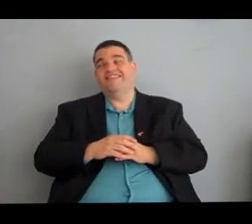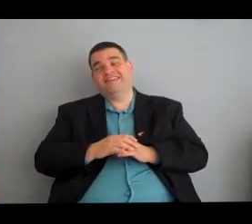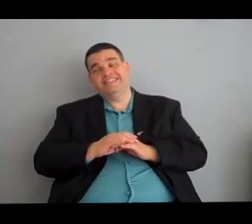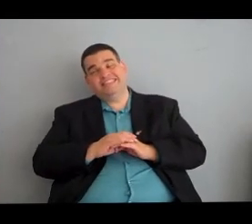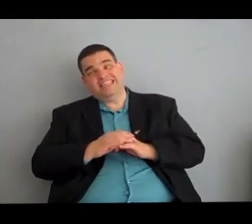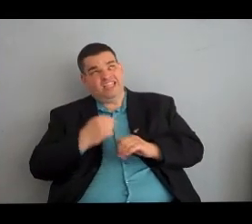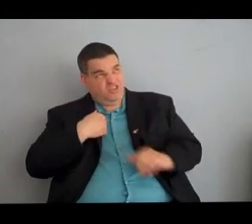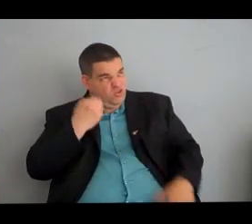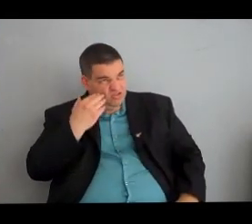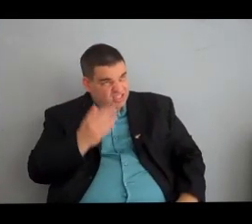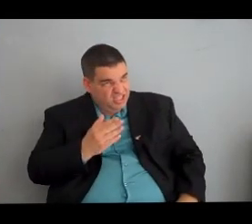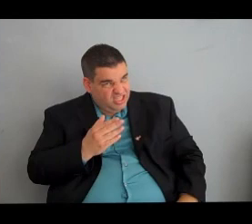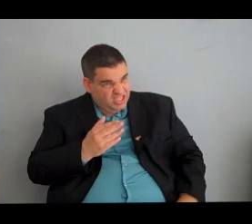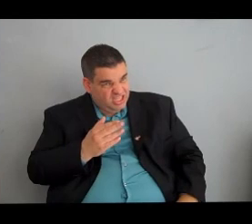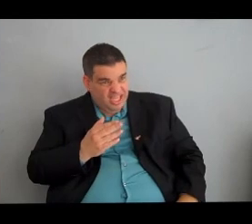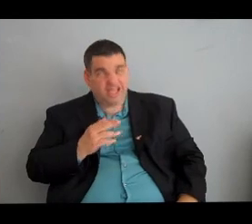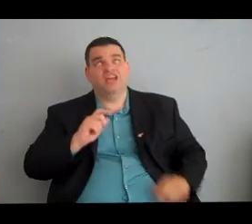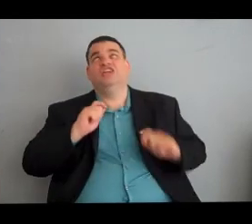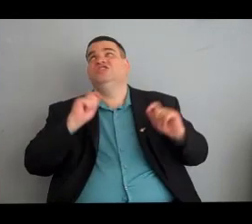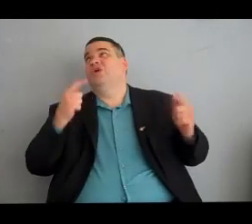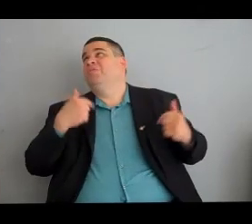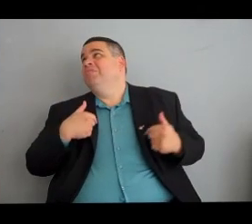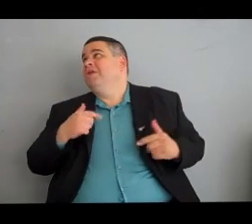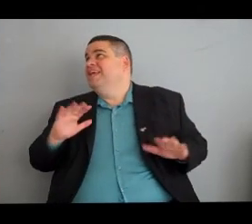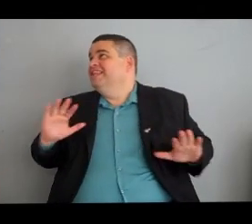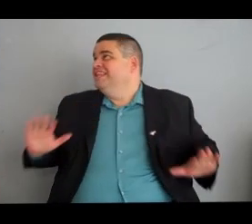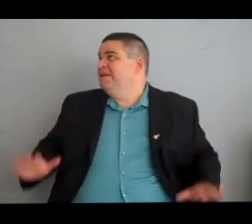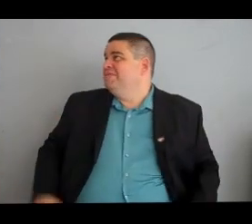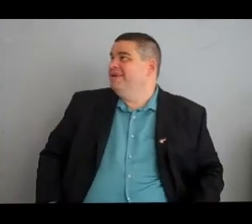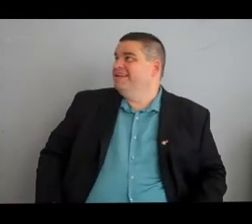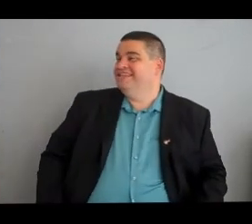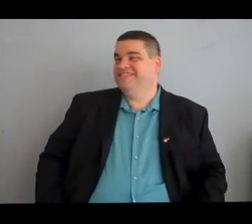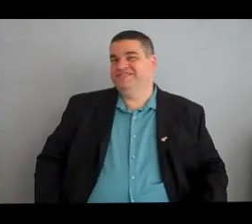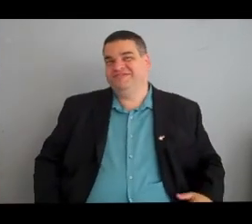Sorpréndeme entonces. Ya mismo volvemos.